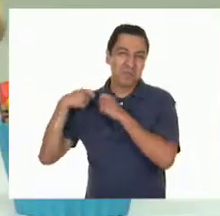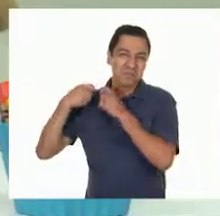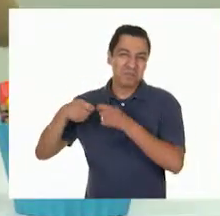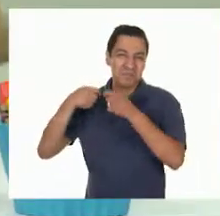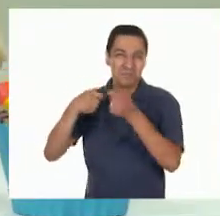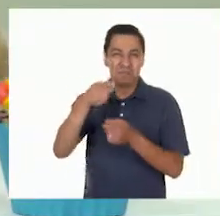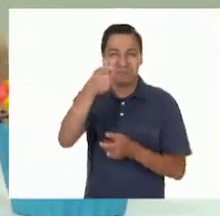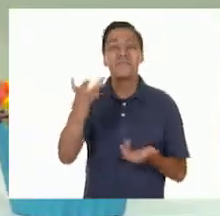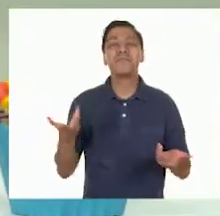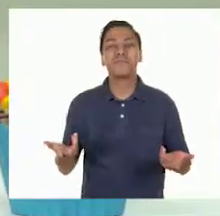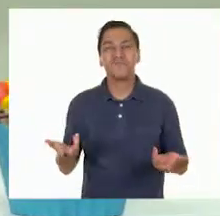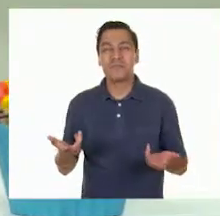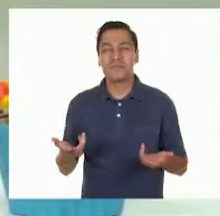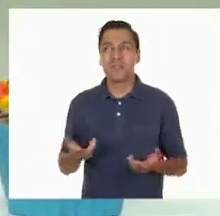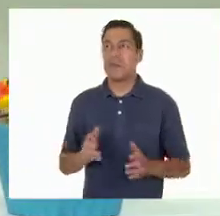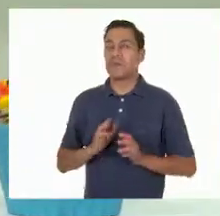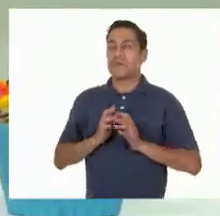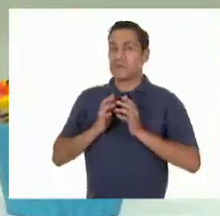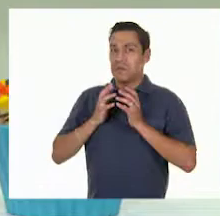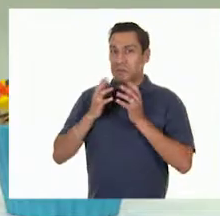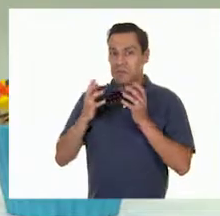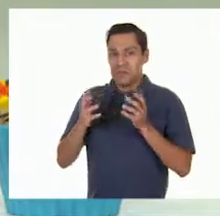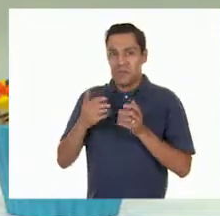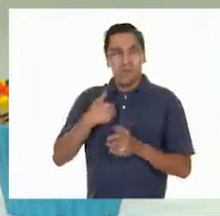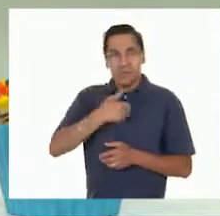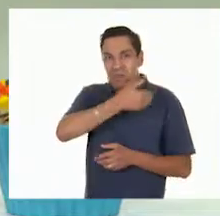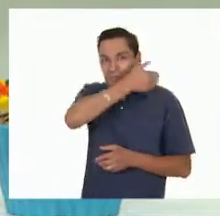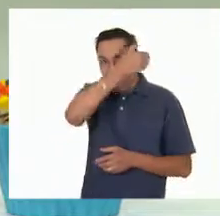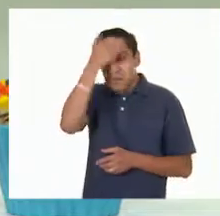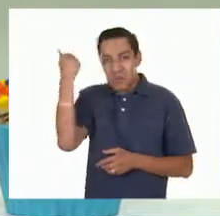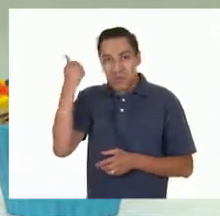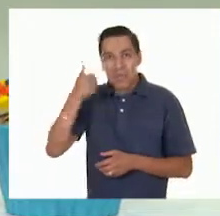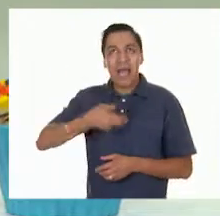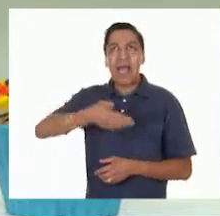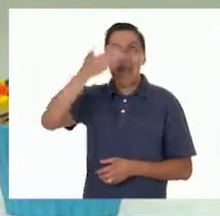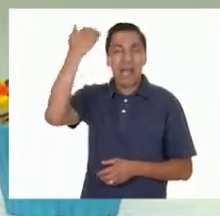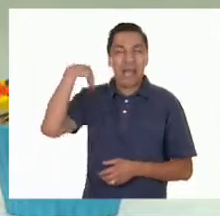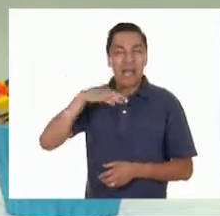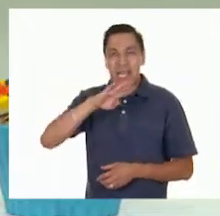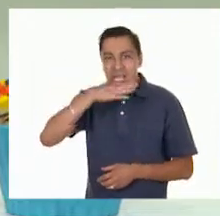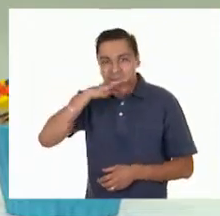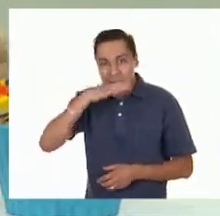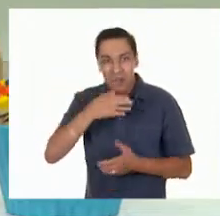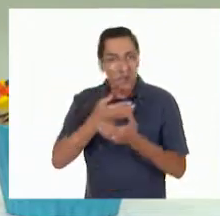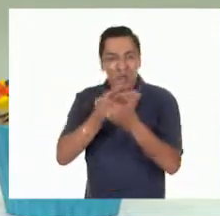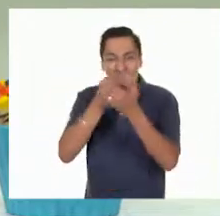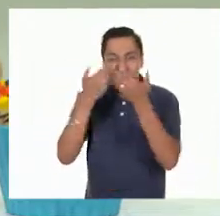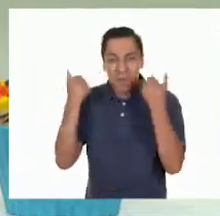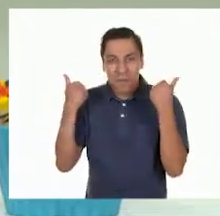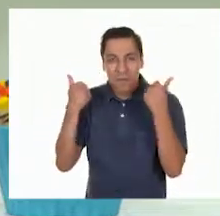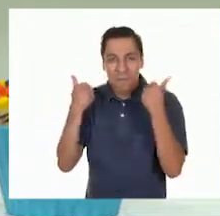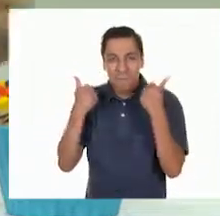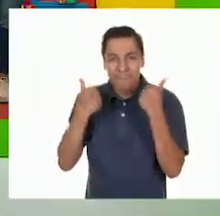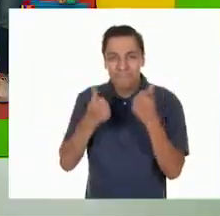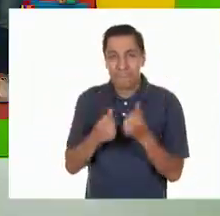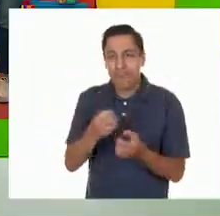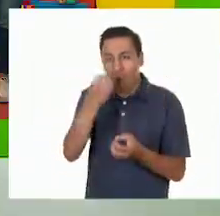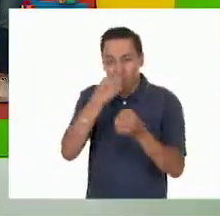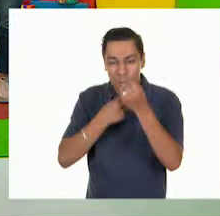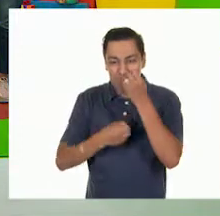y me sorprendió mucho saber que antes no existía el maíz y las personas comían raíces